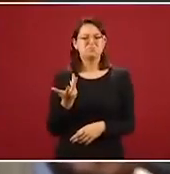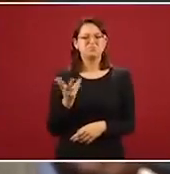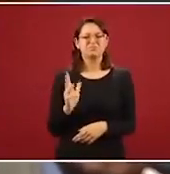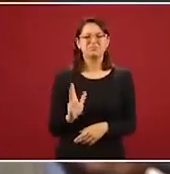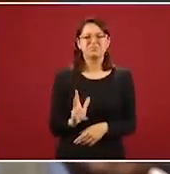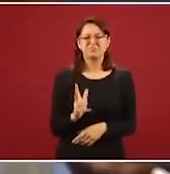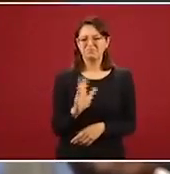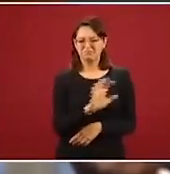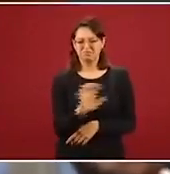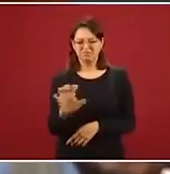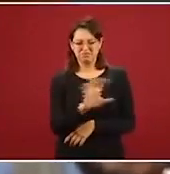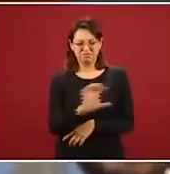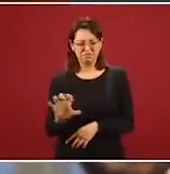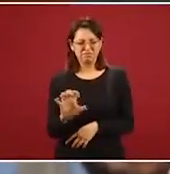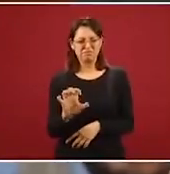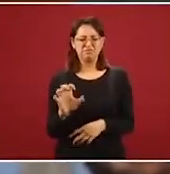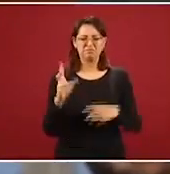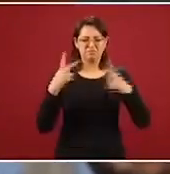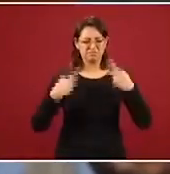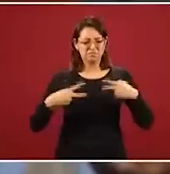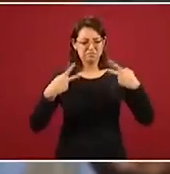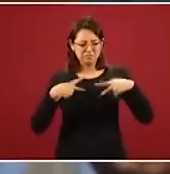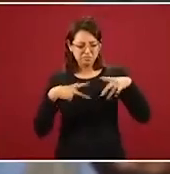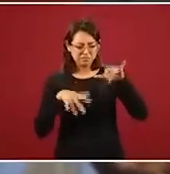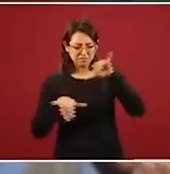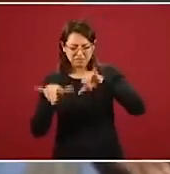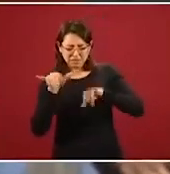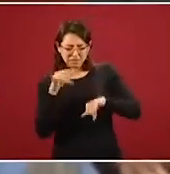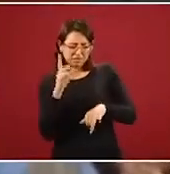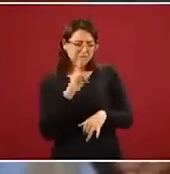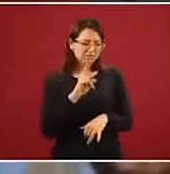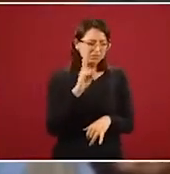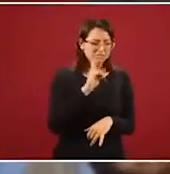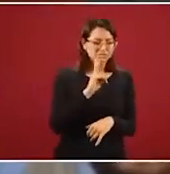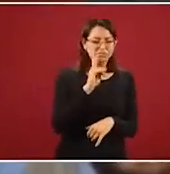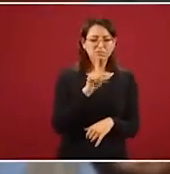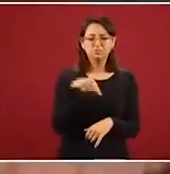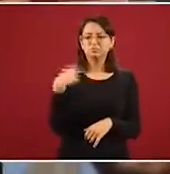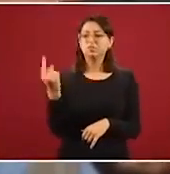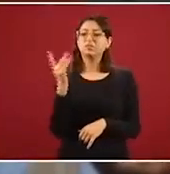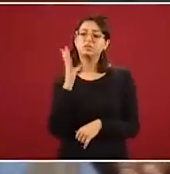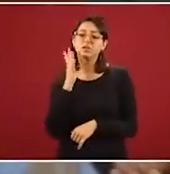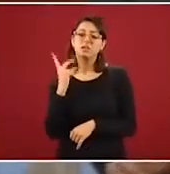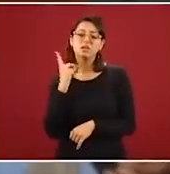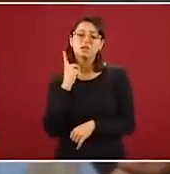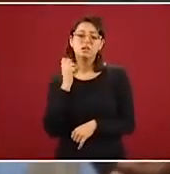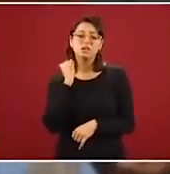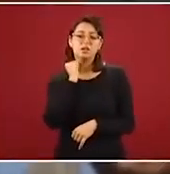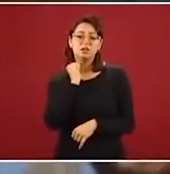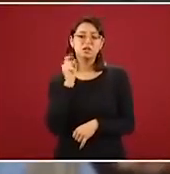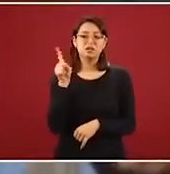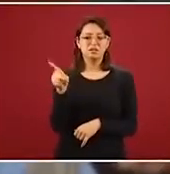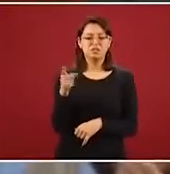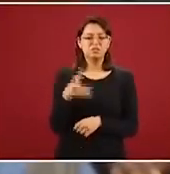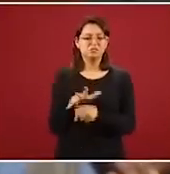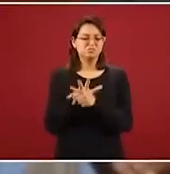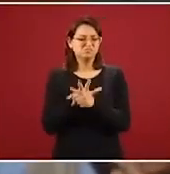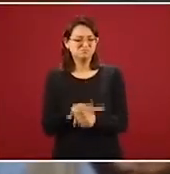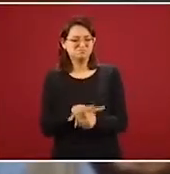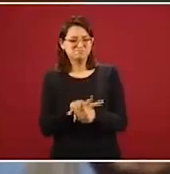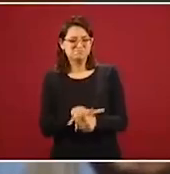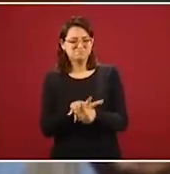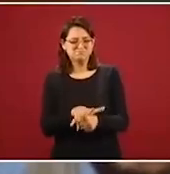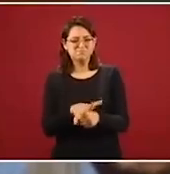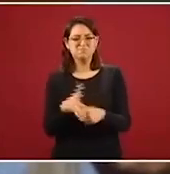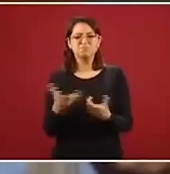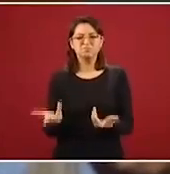500 pacientes y la presión de la Cámara de Diputados y de Senadores fue muy fuerte para